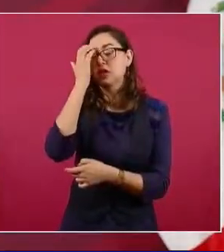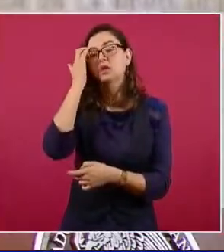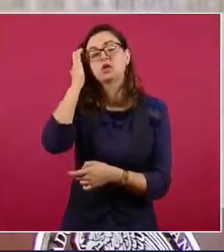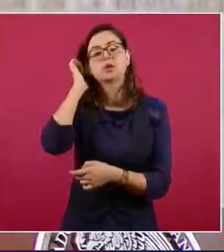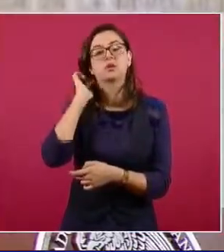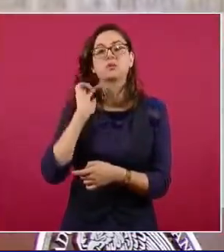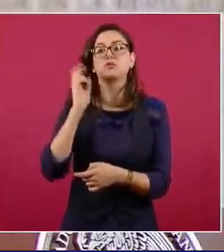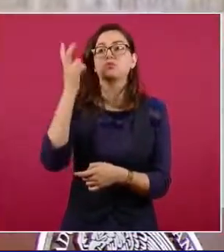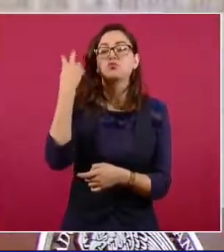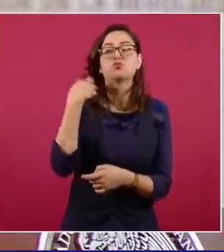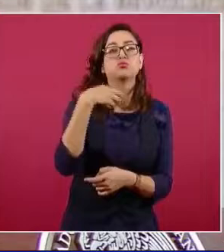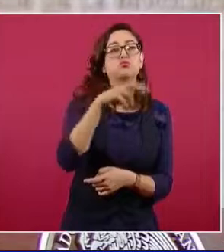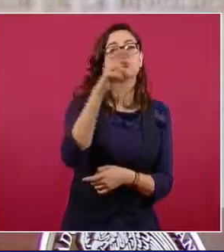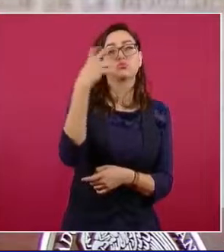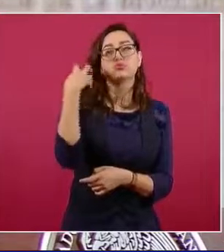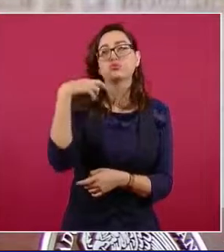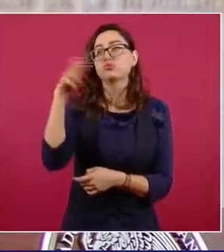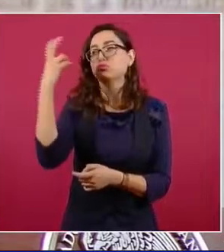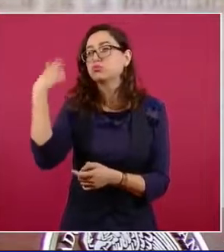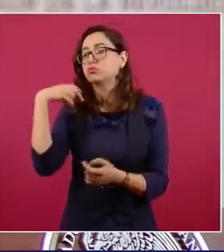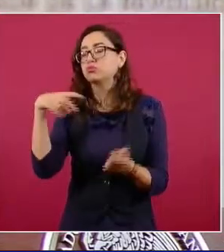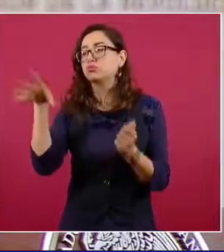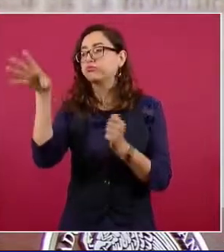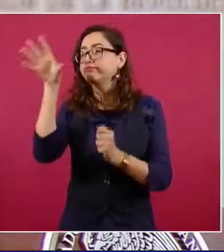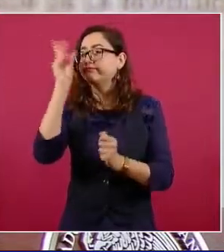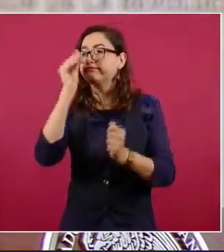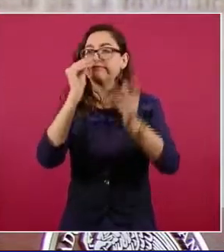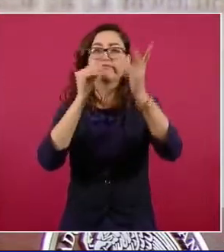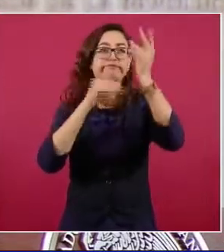que hemos viajado por el mundo,